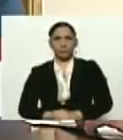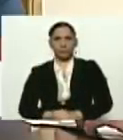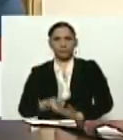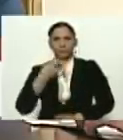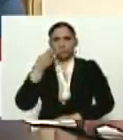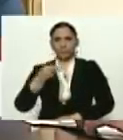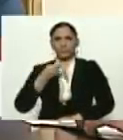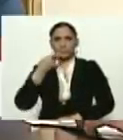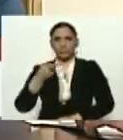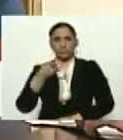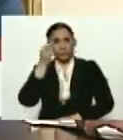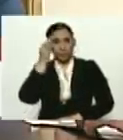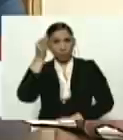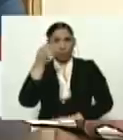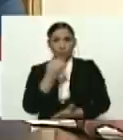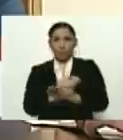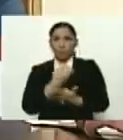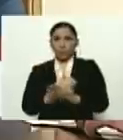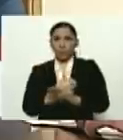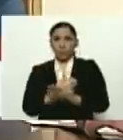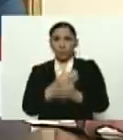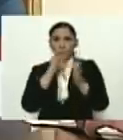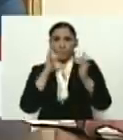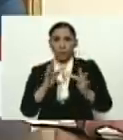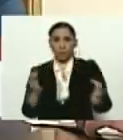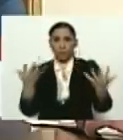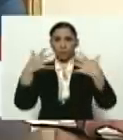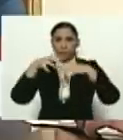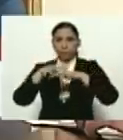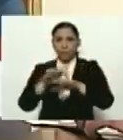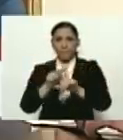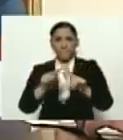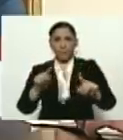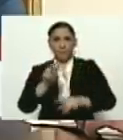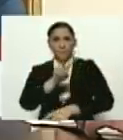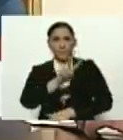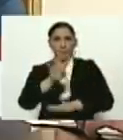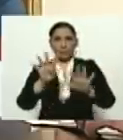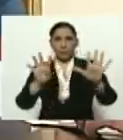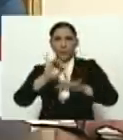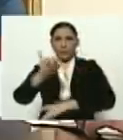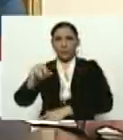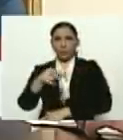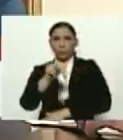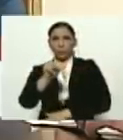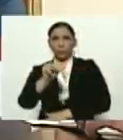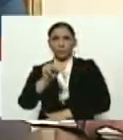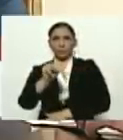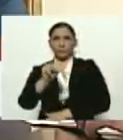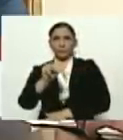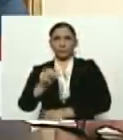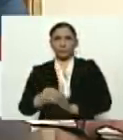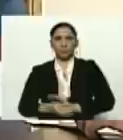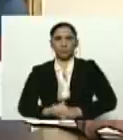Político y el Consejo Económico de manera conjunta para el 29 de junio,